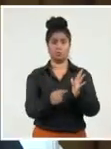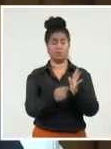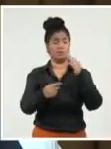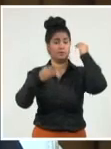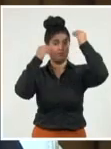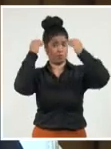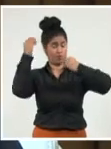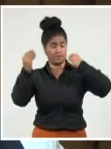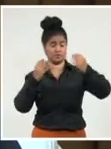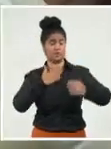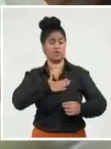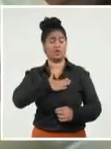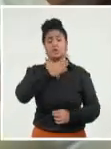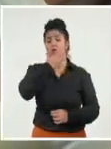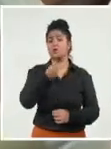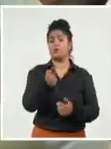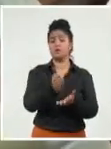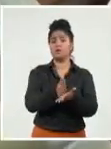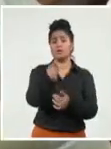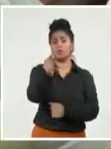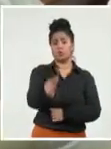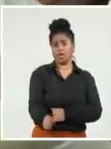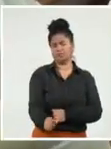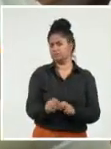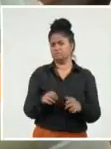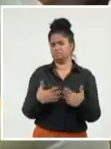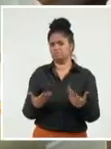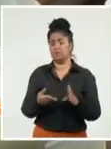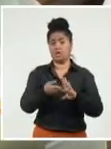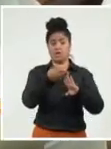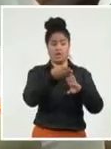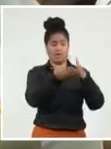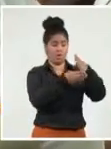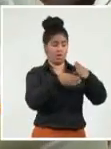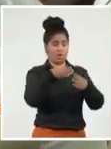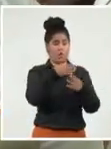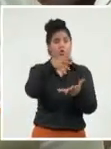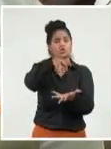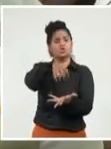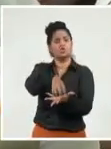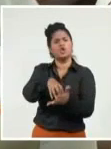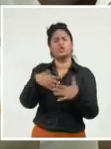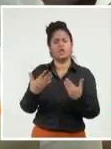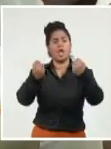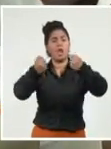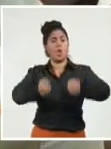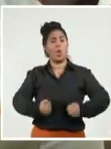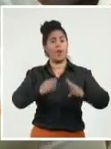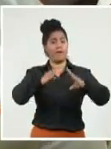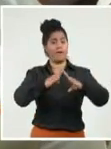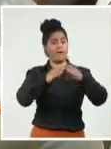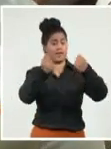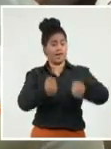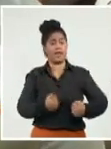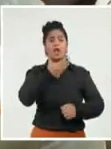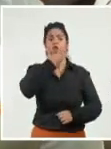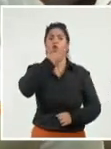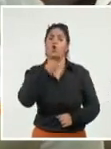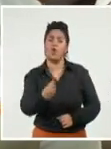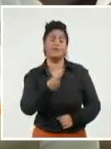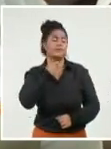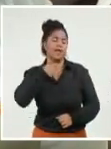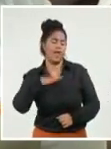nuestro estudiantado es el estado constructivo de las residencias estudiantiles. En el caso de las universidades que pertenecen al Ministerio de